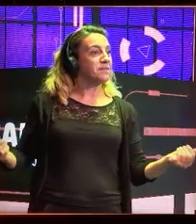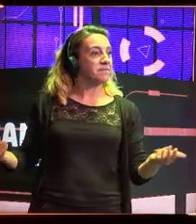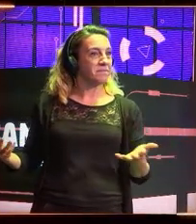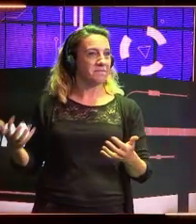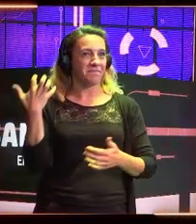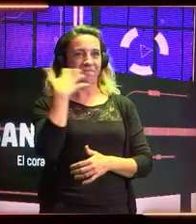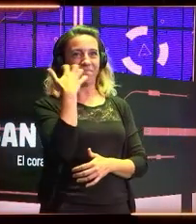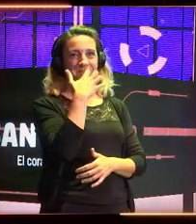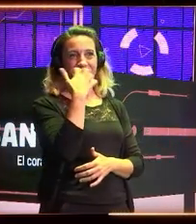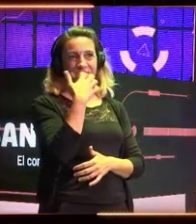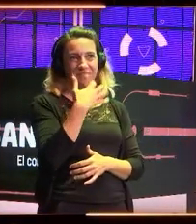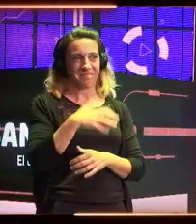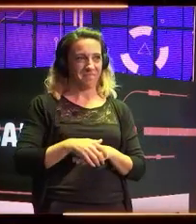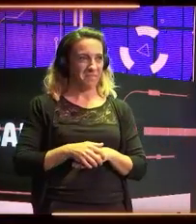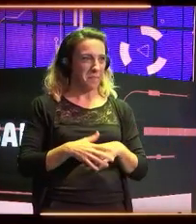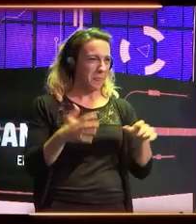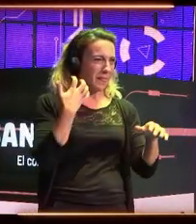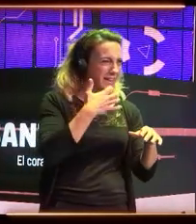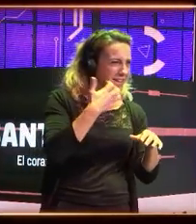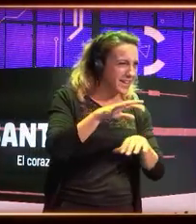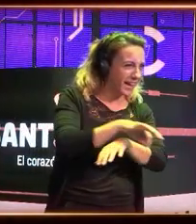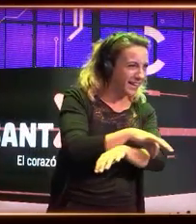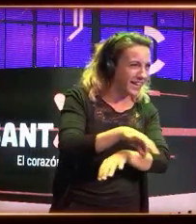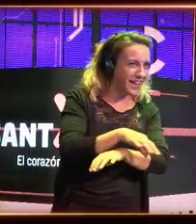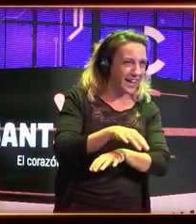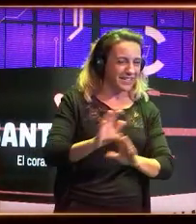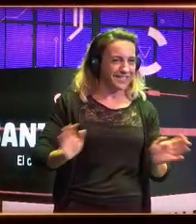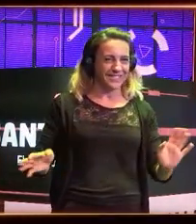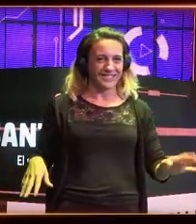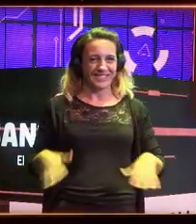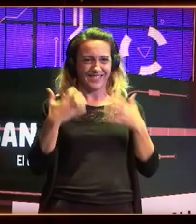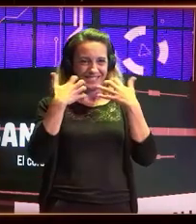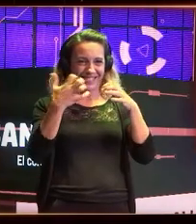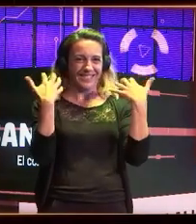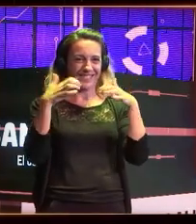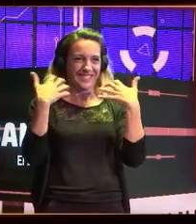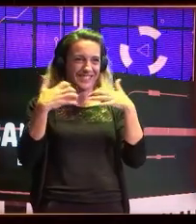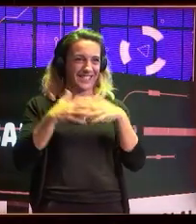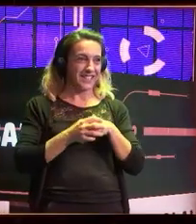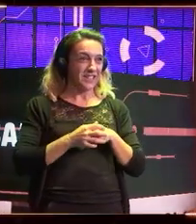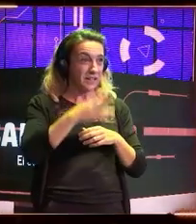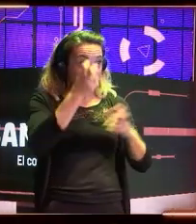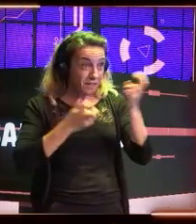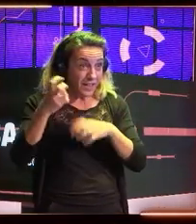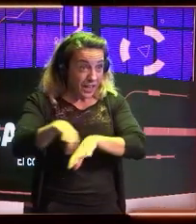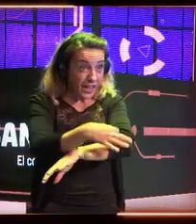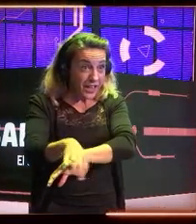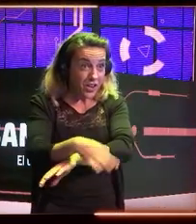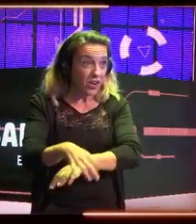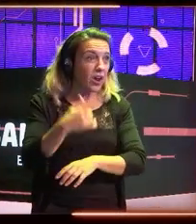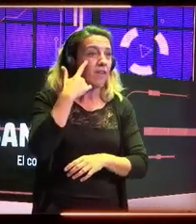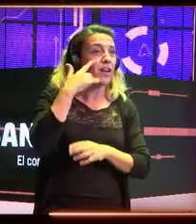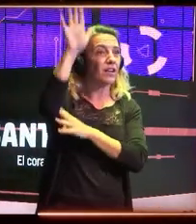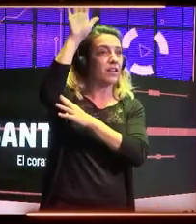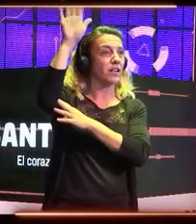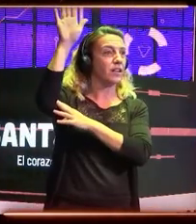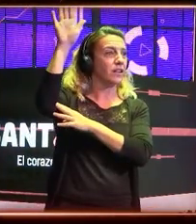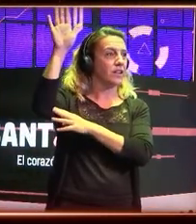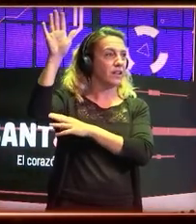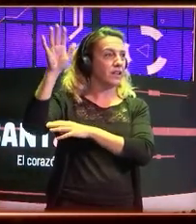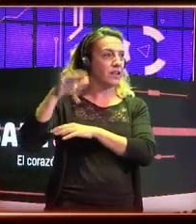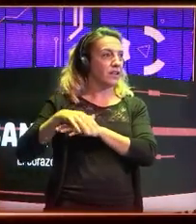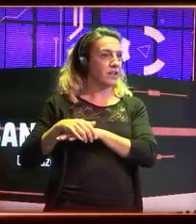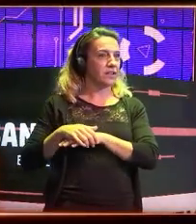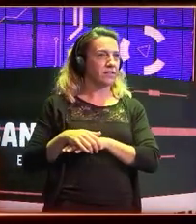ingenieros eso no risa de ingeniera eso han venido los ingenieros sí esas manos arriba de los ingenieros sí